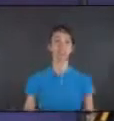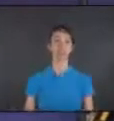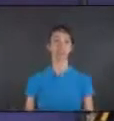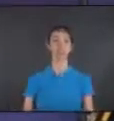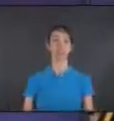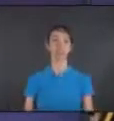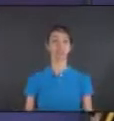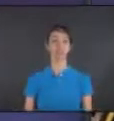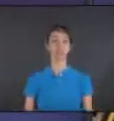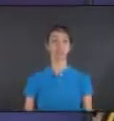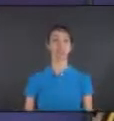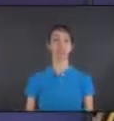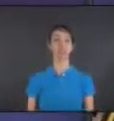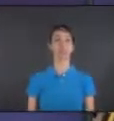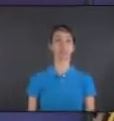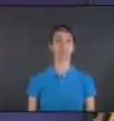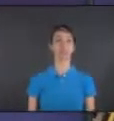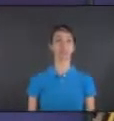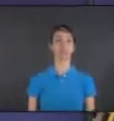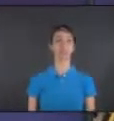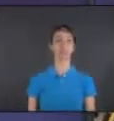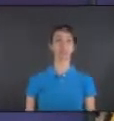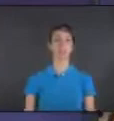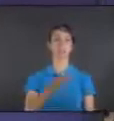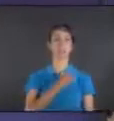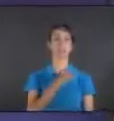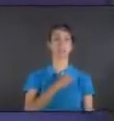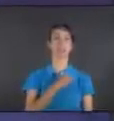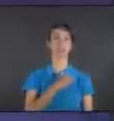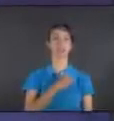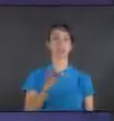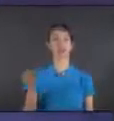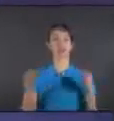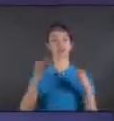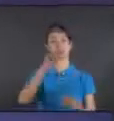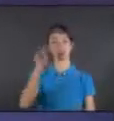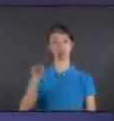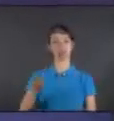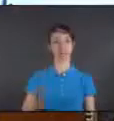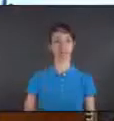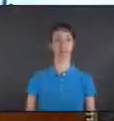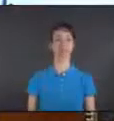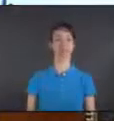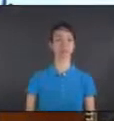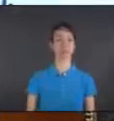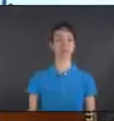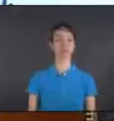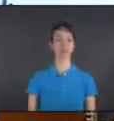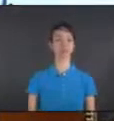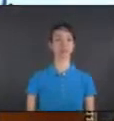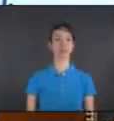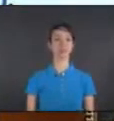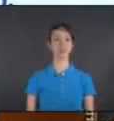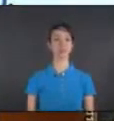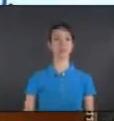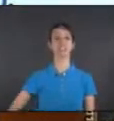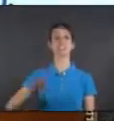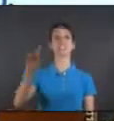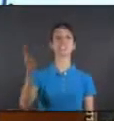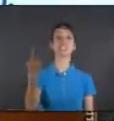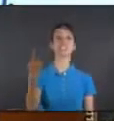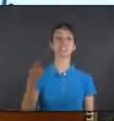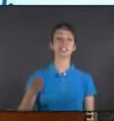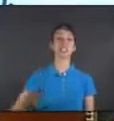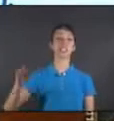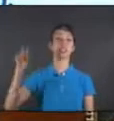Porque mi papá estaba estudiando. Sus amigos llegaban a la casa a estudiar. Me